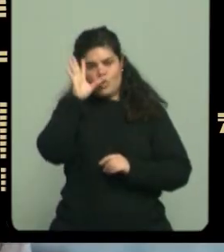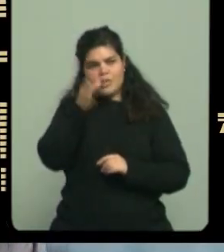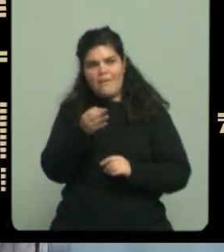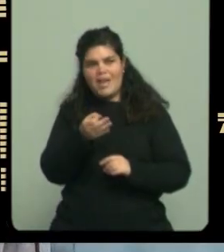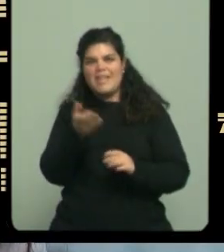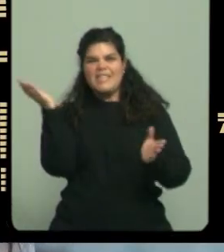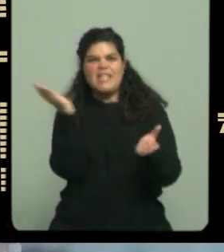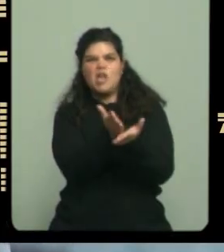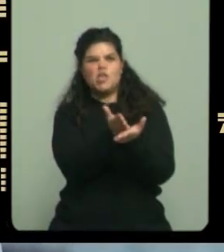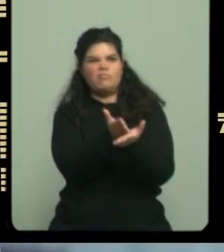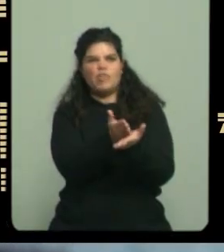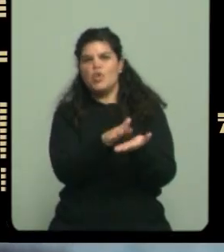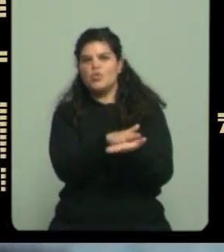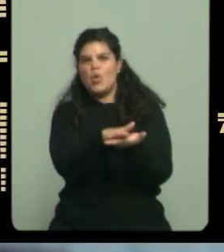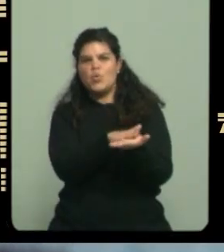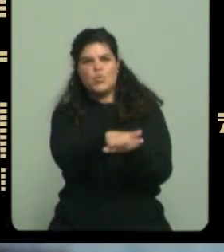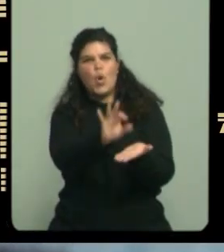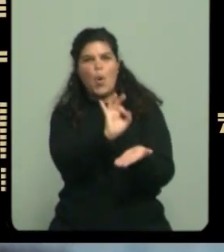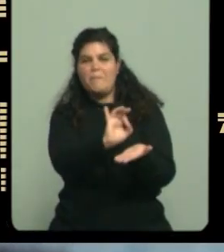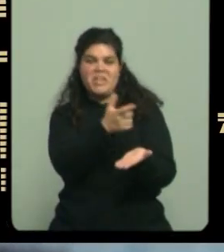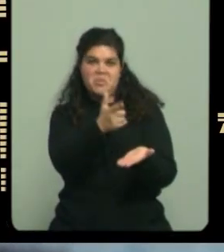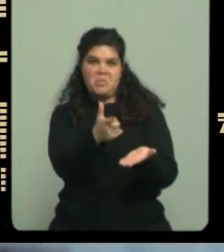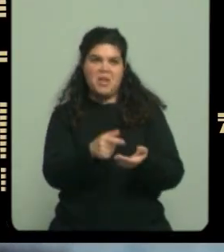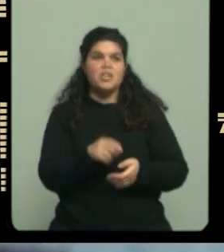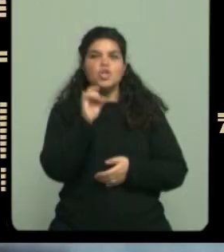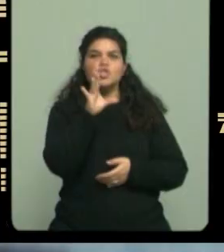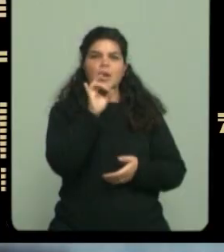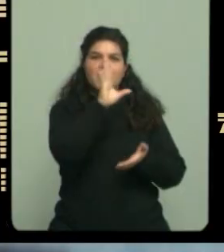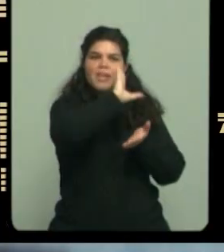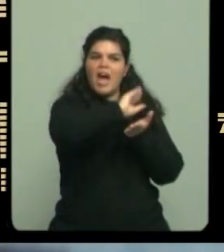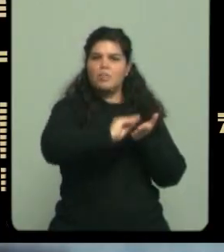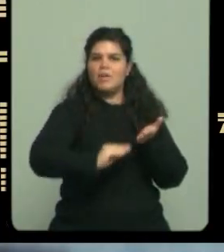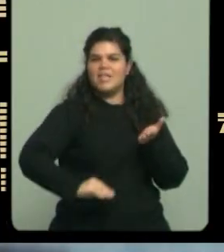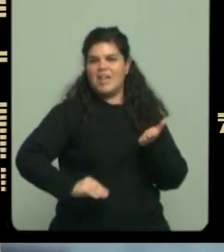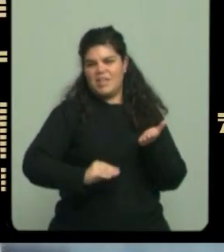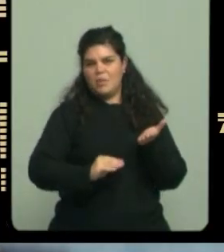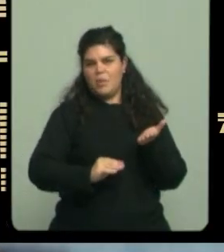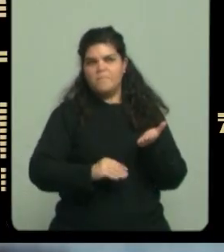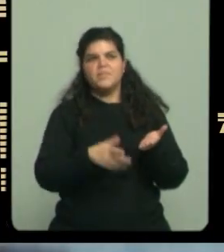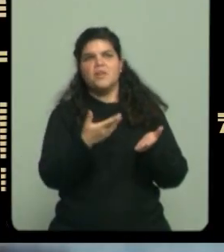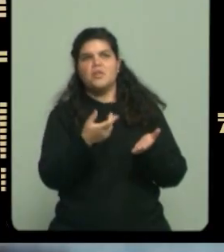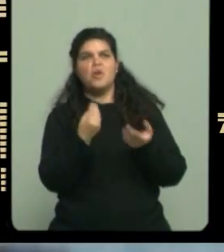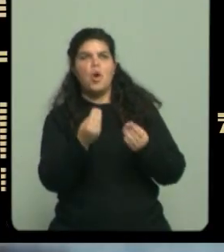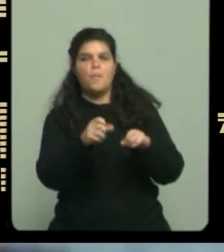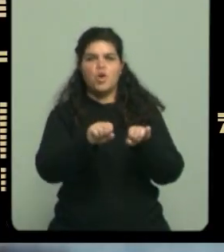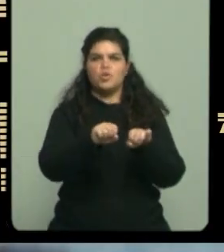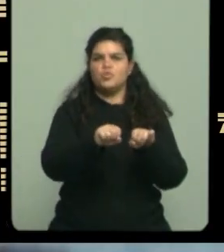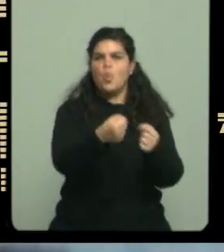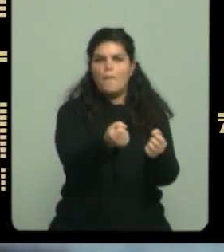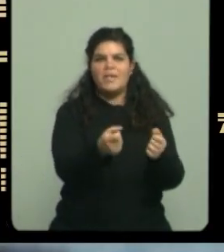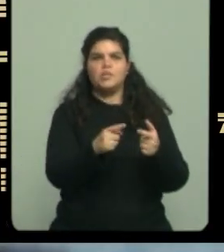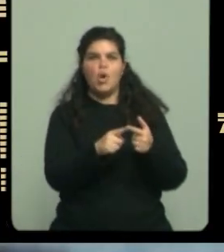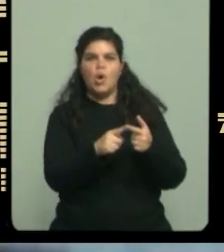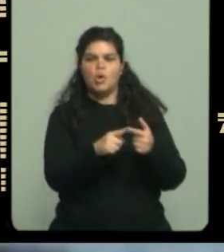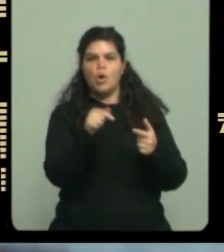sanción no soluciona nada. Por ejemplo, estamos dentro de un ámbito del derecho administrativo, entonces las sanciones son apercibimiento, suspensión,